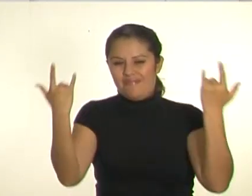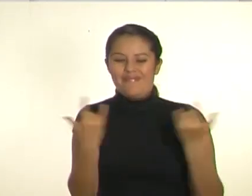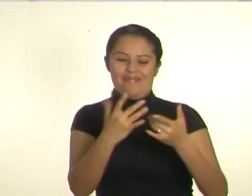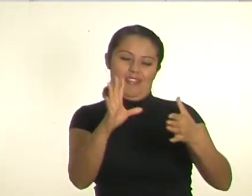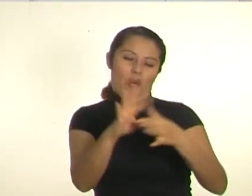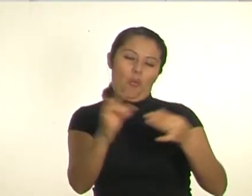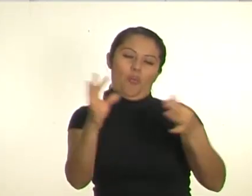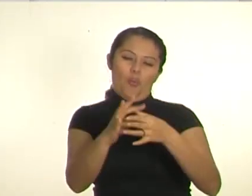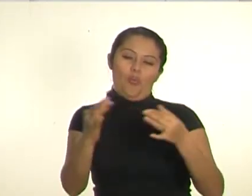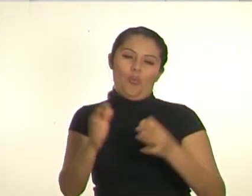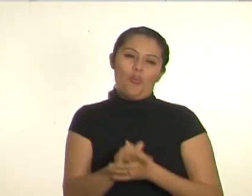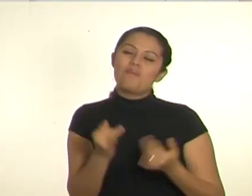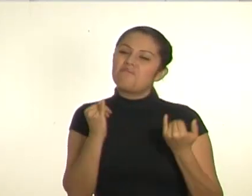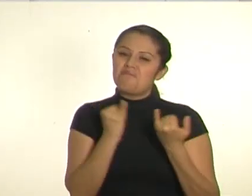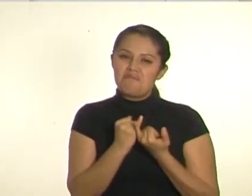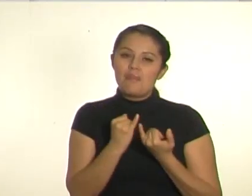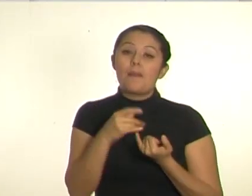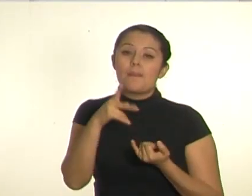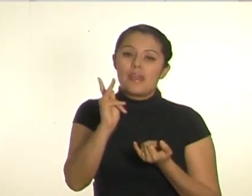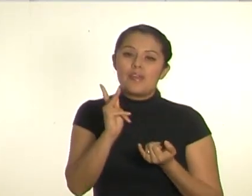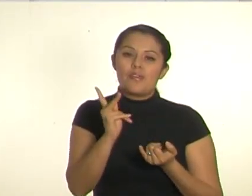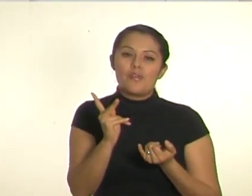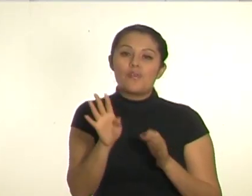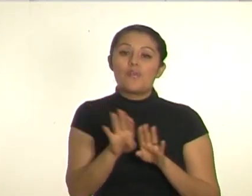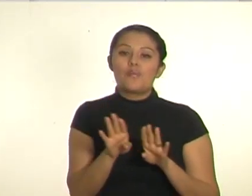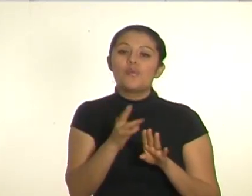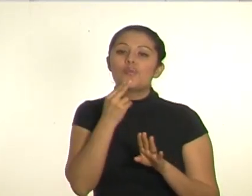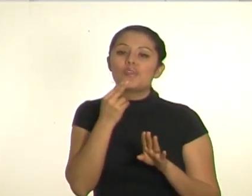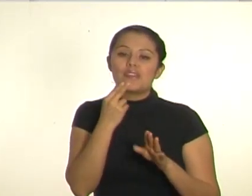un ejemplo en el pizarrón.